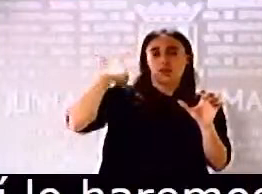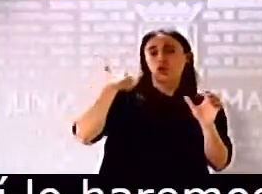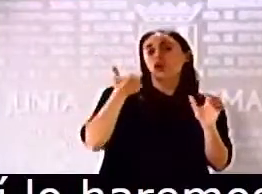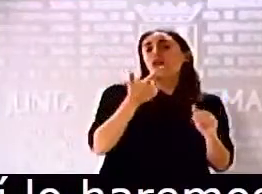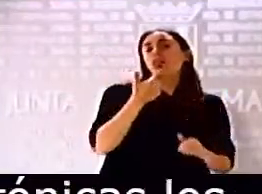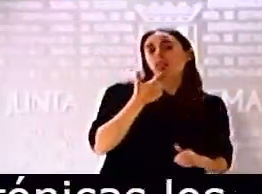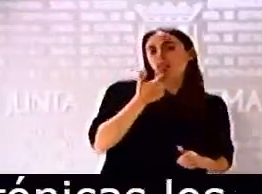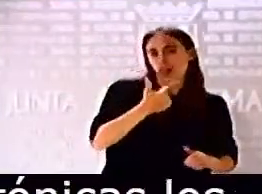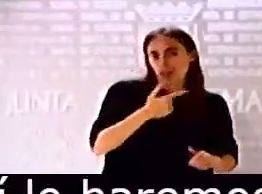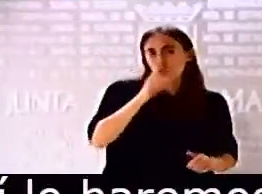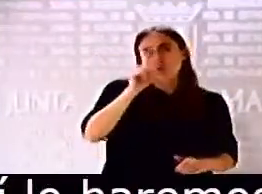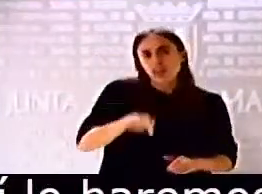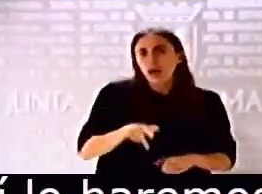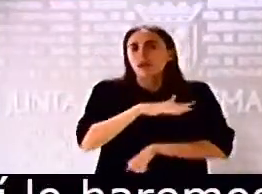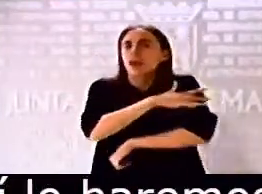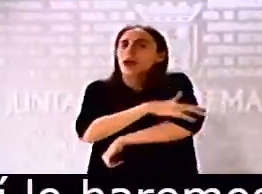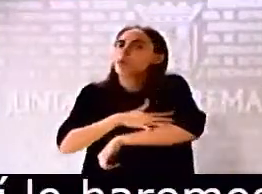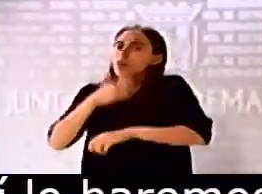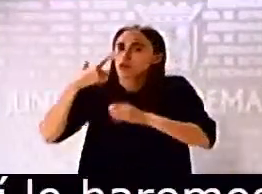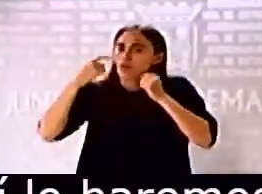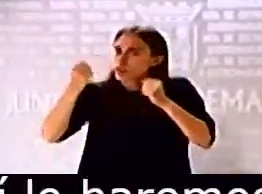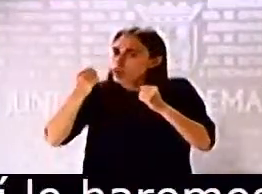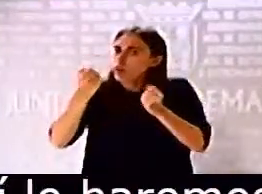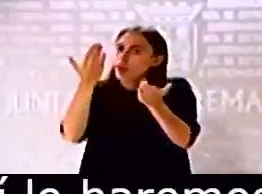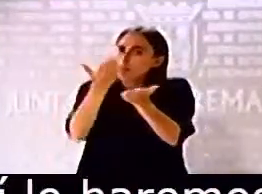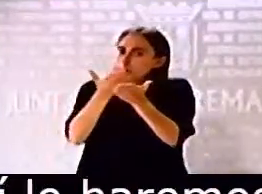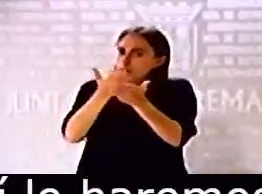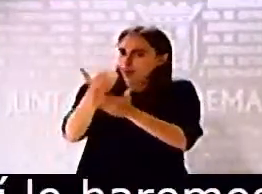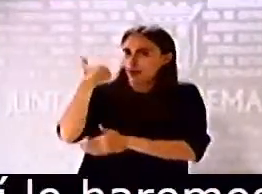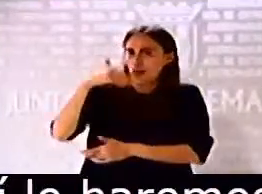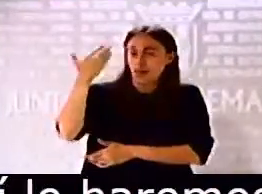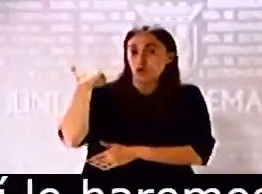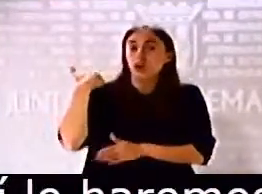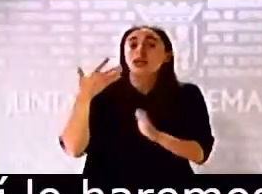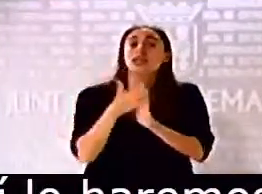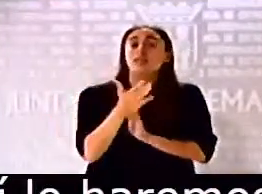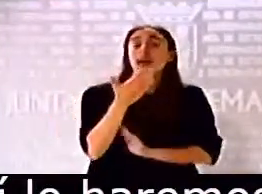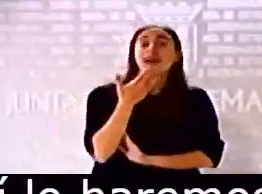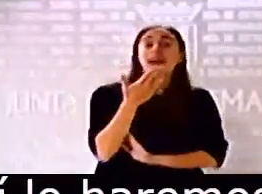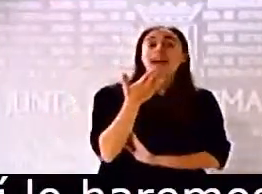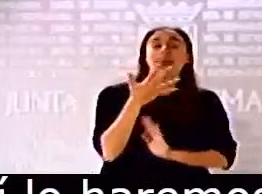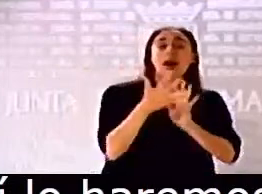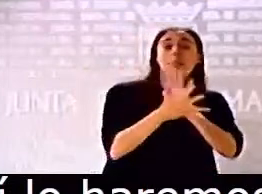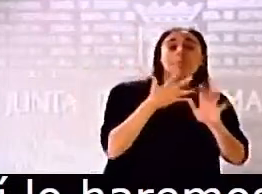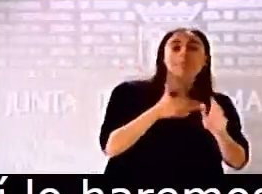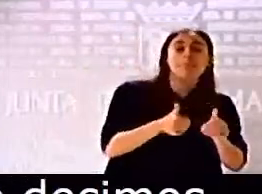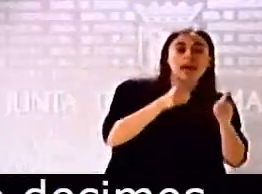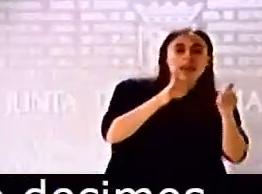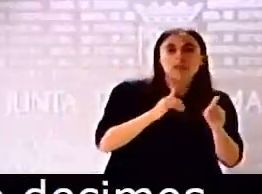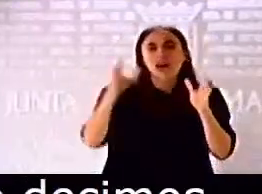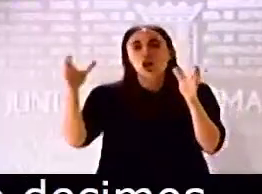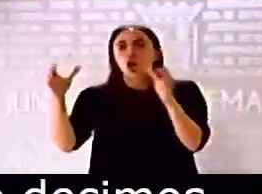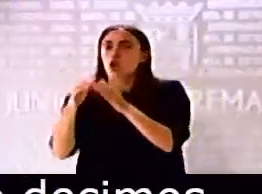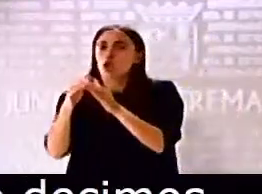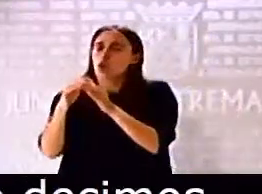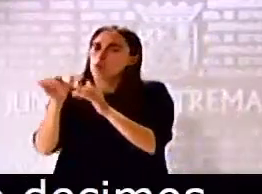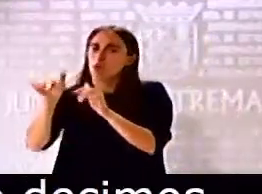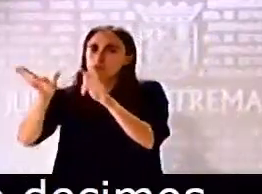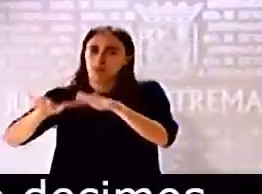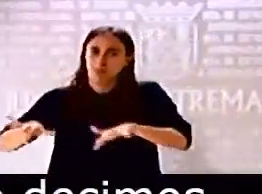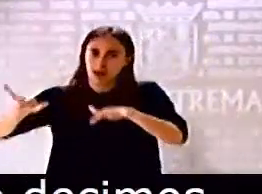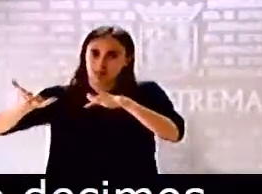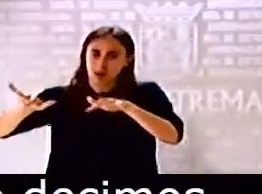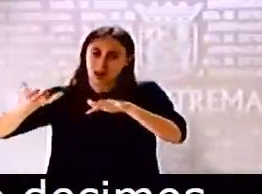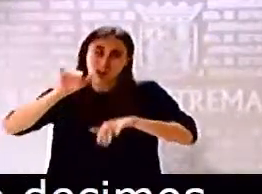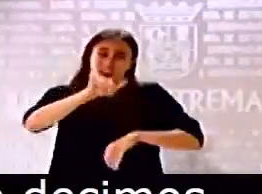Ministerio de Sanidad hace mucho tiempo. La vacunación por edad es más rápida que la vacunación por grupos,